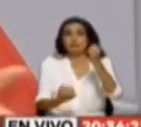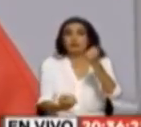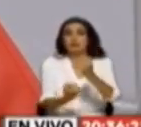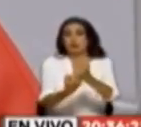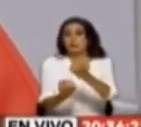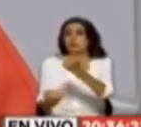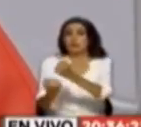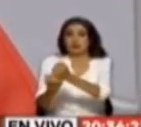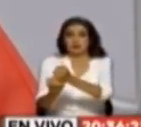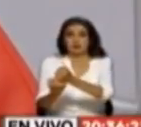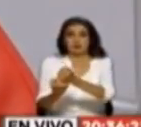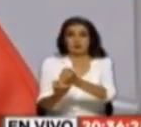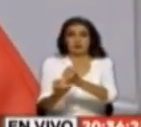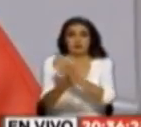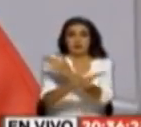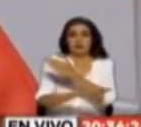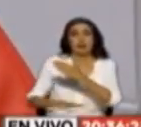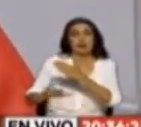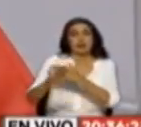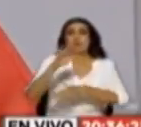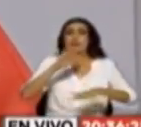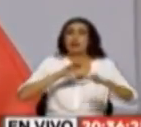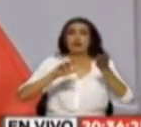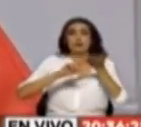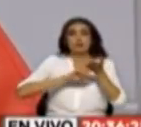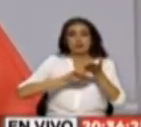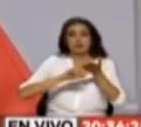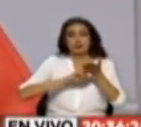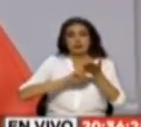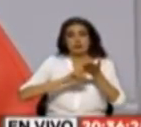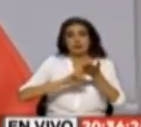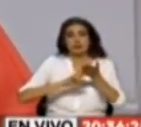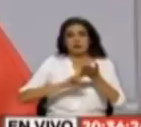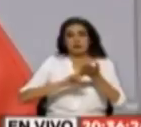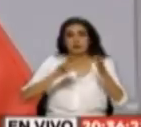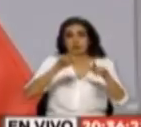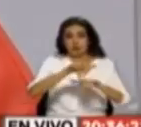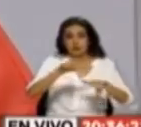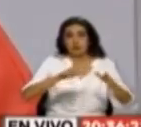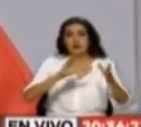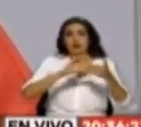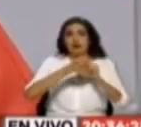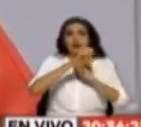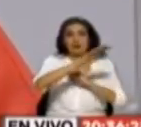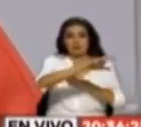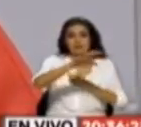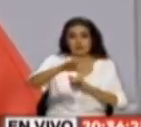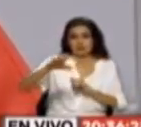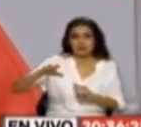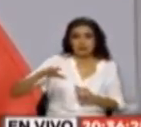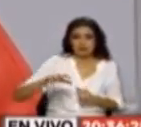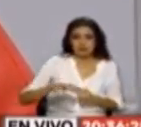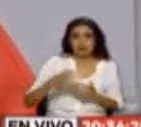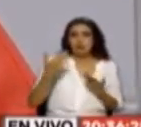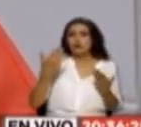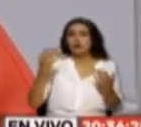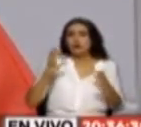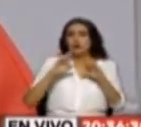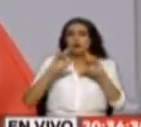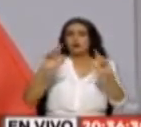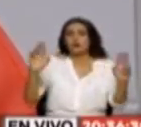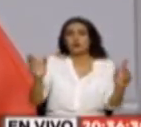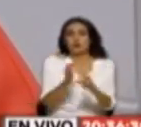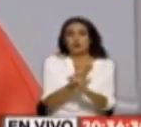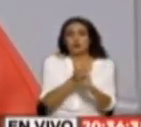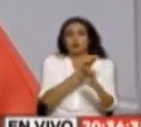claro de lo que ocurre en el territorio. Hemos tenido reuniones permanentes en el sitio, en las provincias, en los cantones, para que efectivamente la